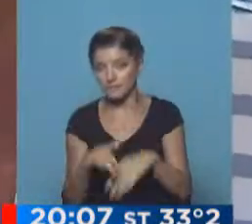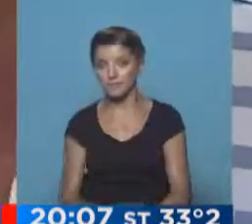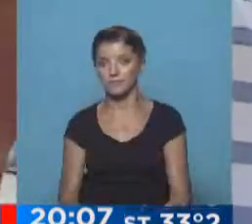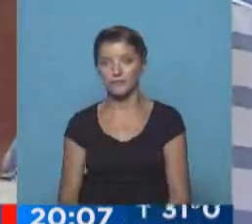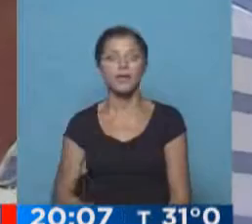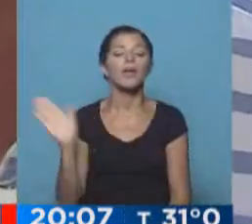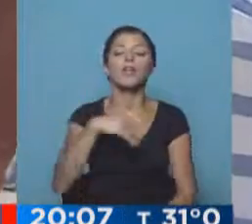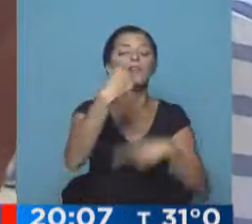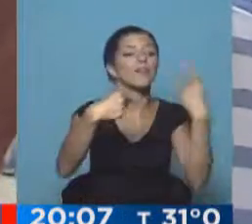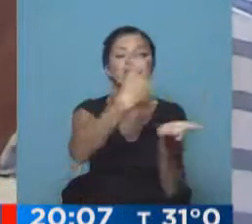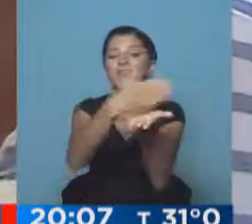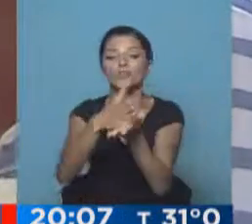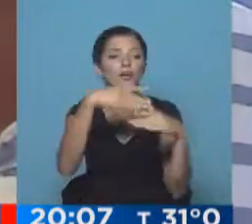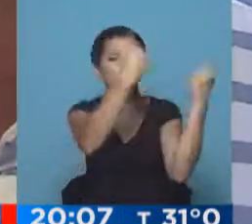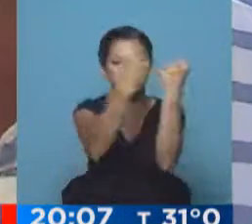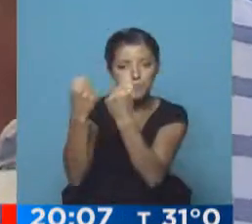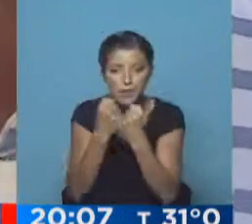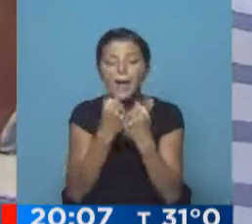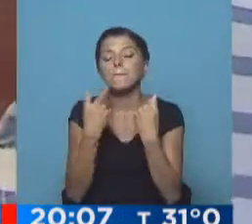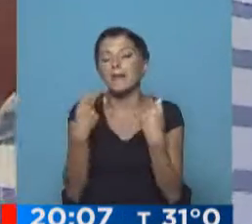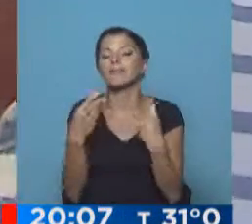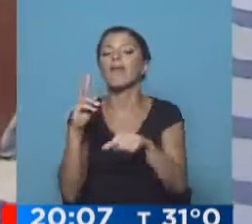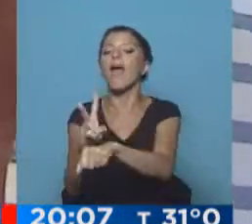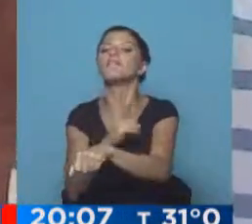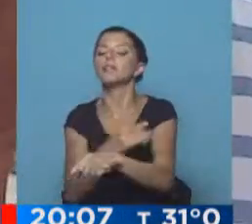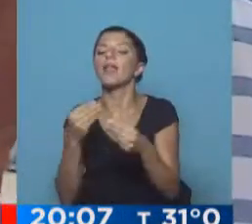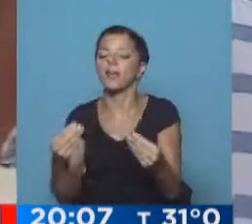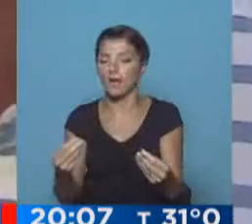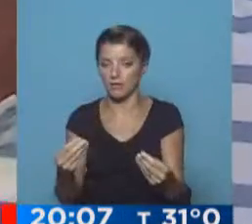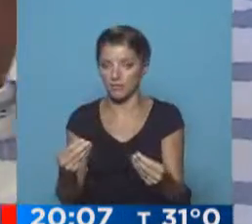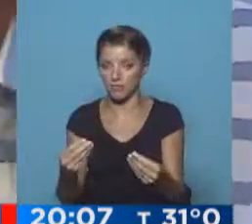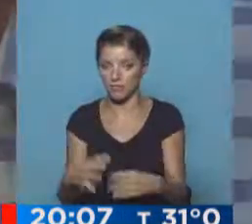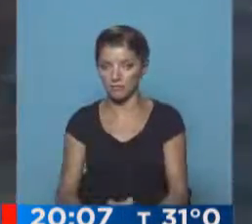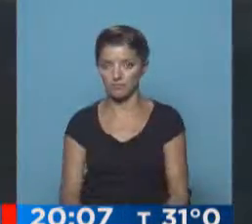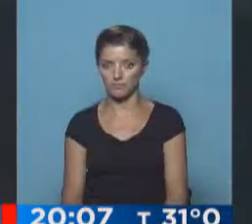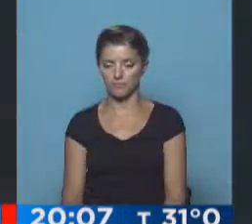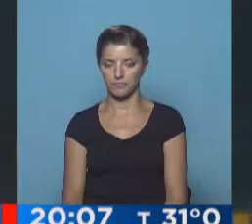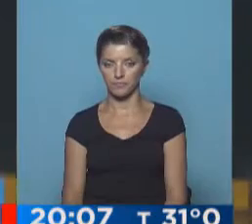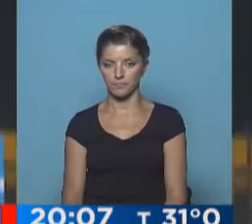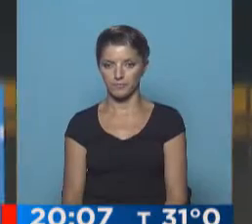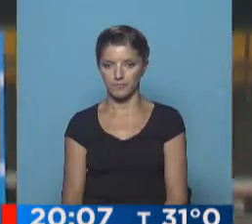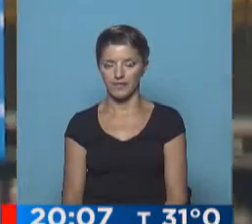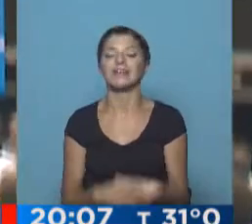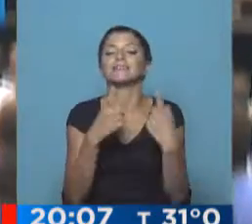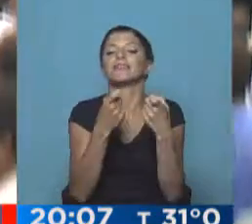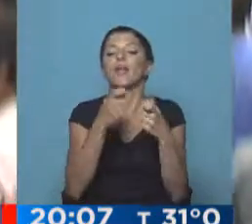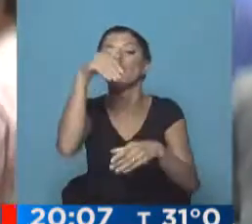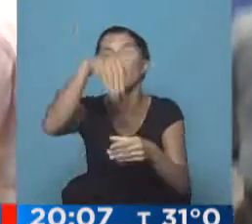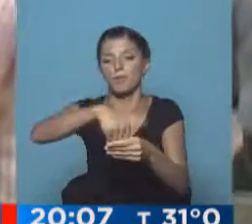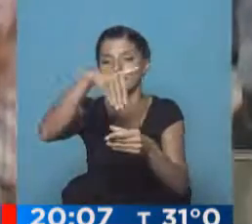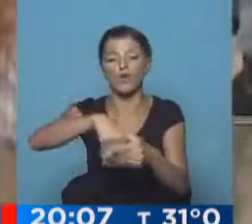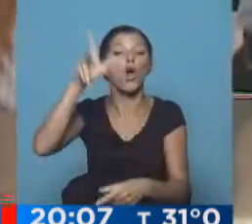consenso entre los distintos sectores y evitar, en definitiva, que se llegue a la necesidad de una elección el 8 de